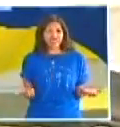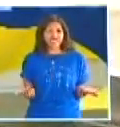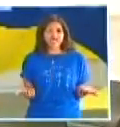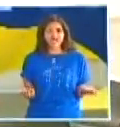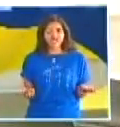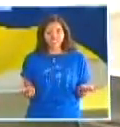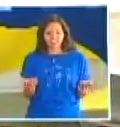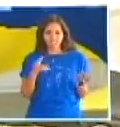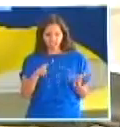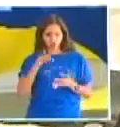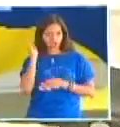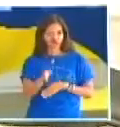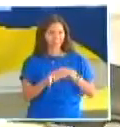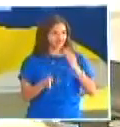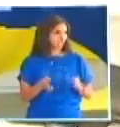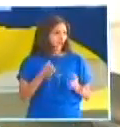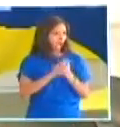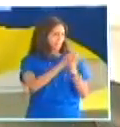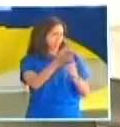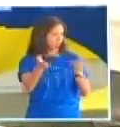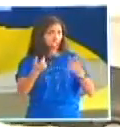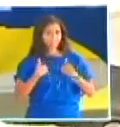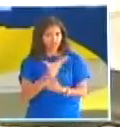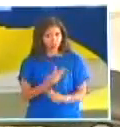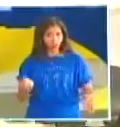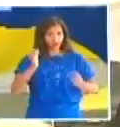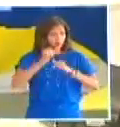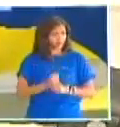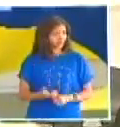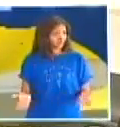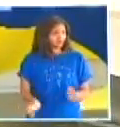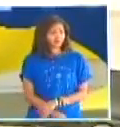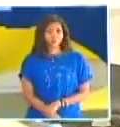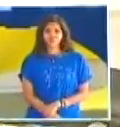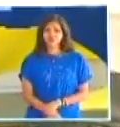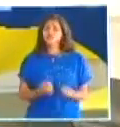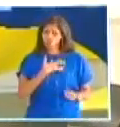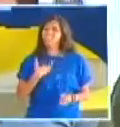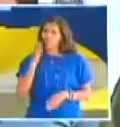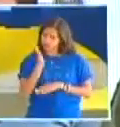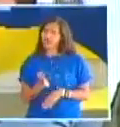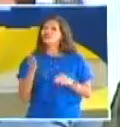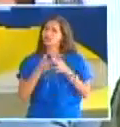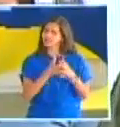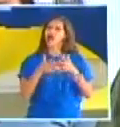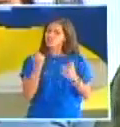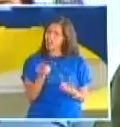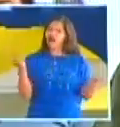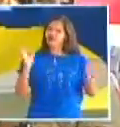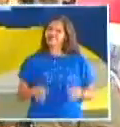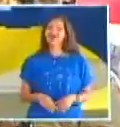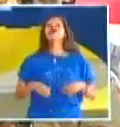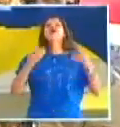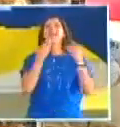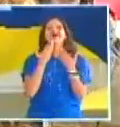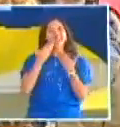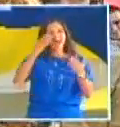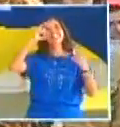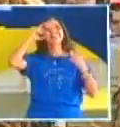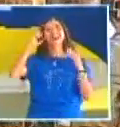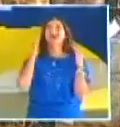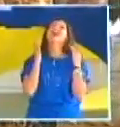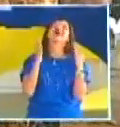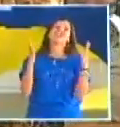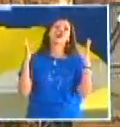ellos sancionen a compatriotas y a mí no. ¿Qué he hecho yo para no merecer que ellos me sancionen? Bueno, gracias a Dios